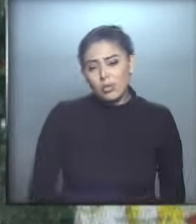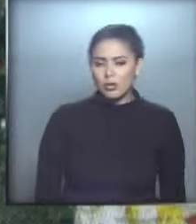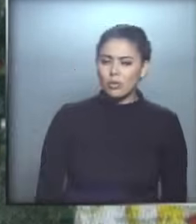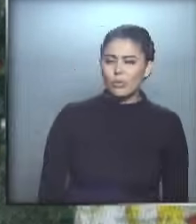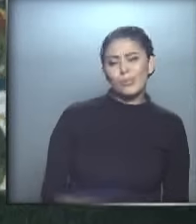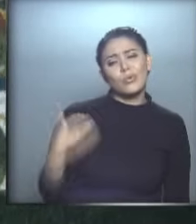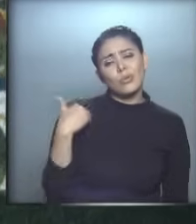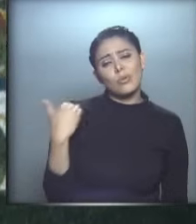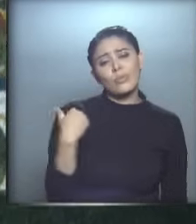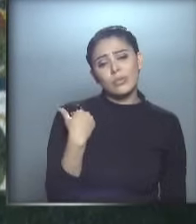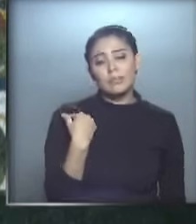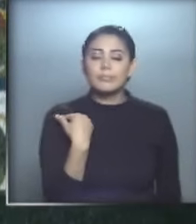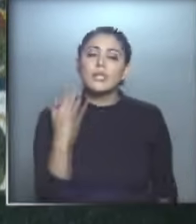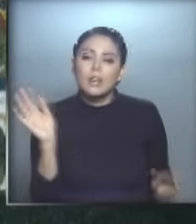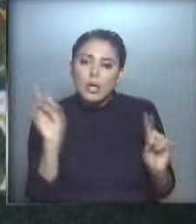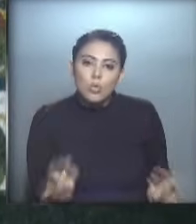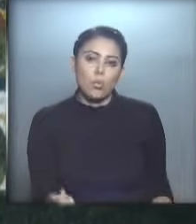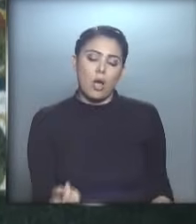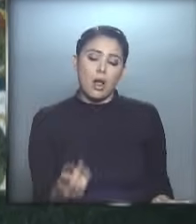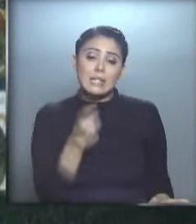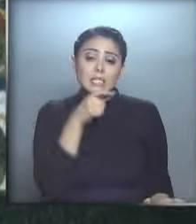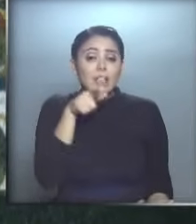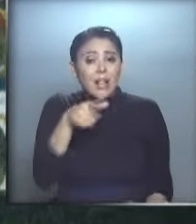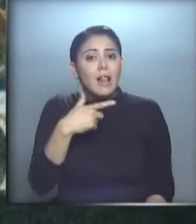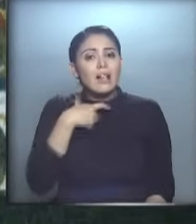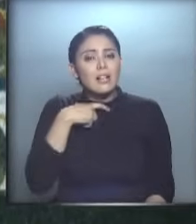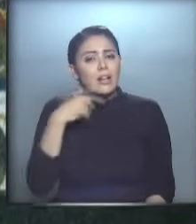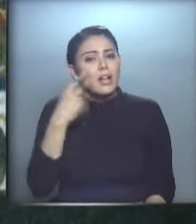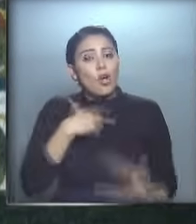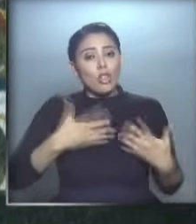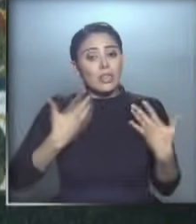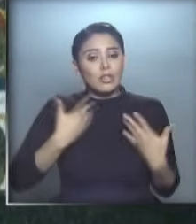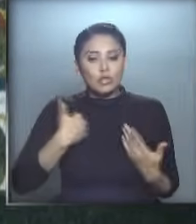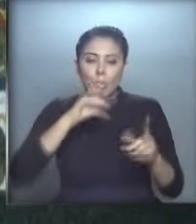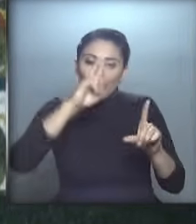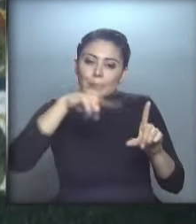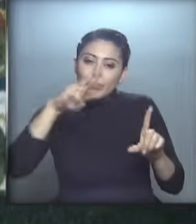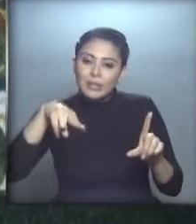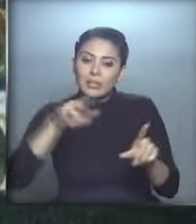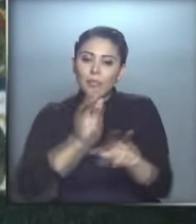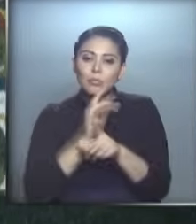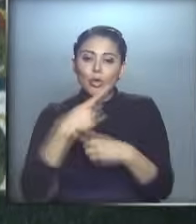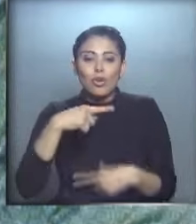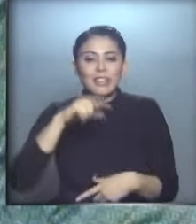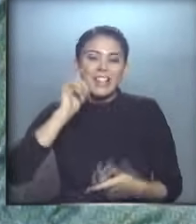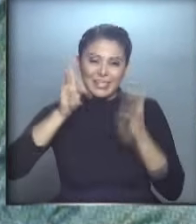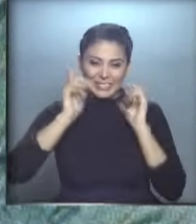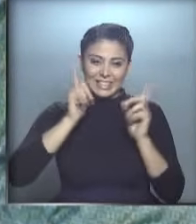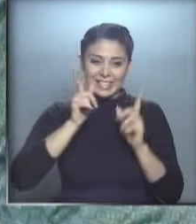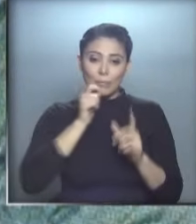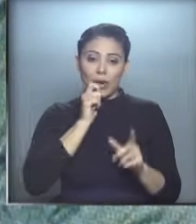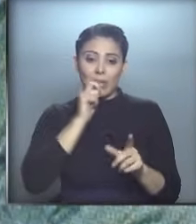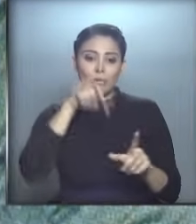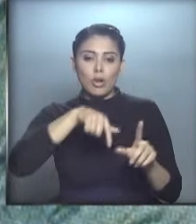¡Uy, pobre! De todos modos, para que Juanito no esté triste, lo he pintado haciendo cosas divertidas.